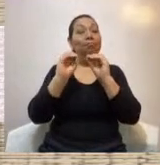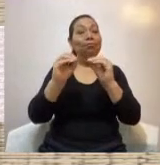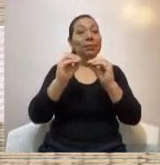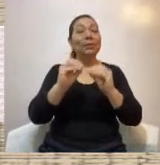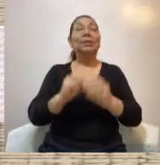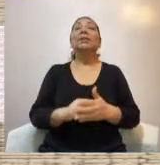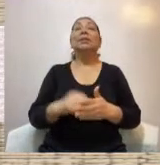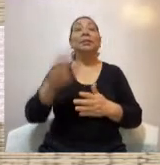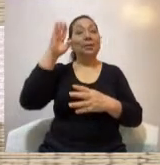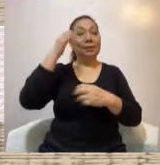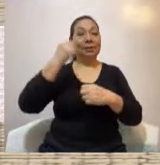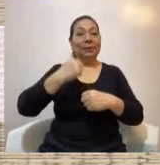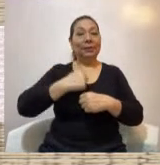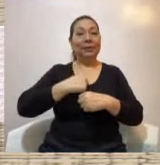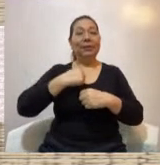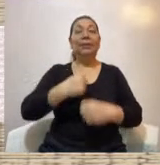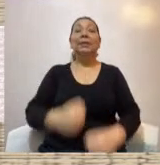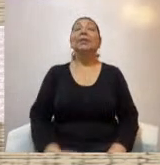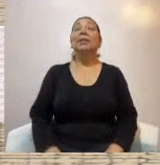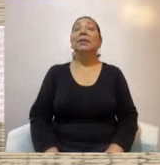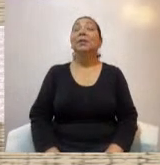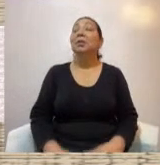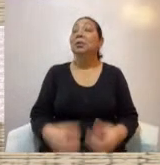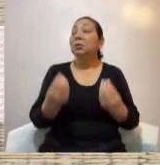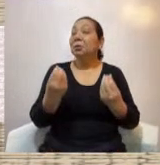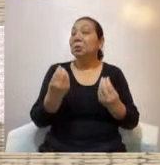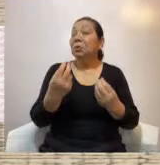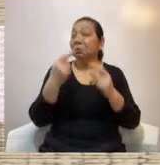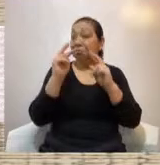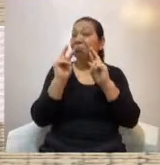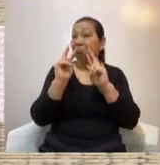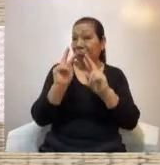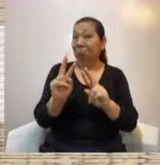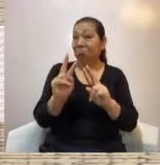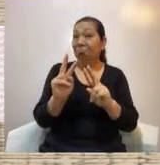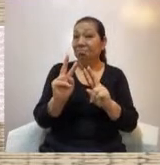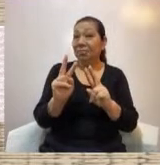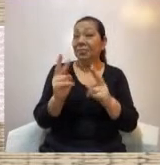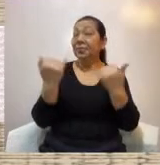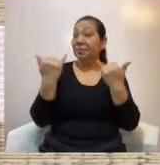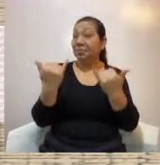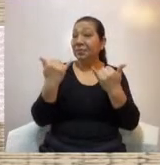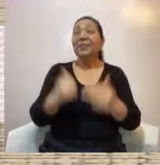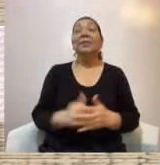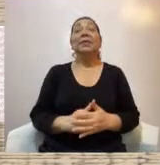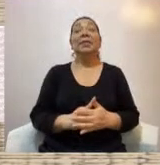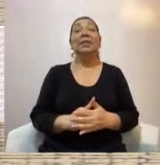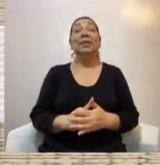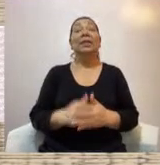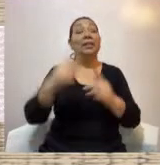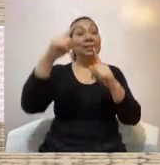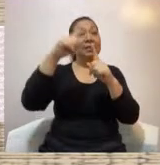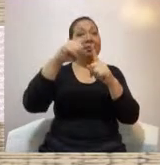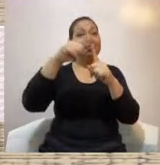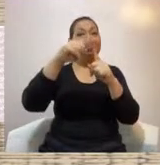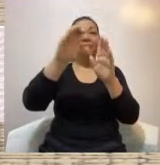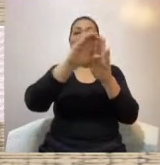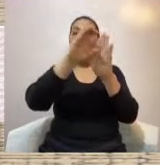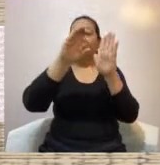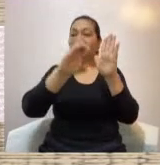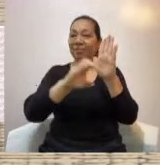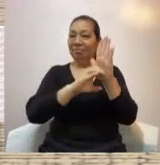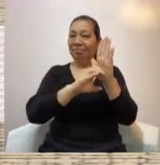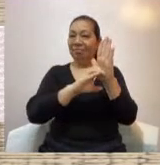de formación de las Fuerzas Armadas. Como hemos podido advertir en este caso, el